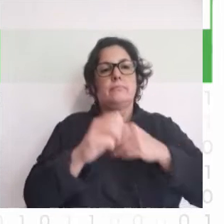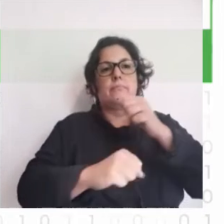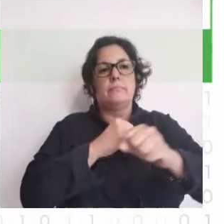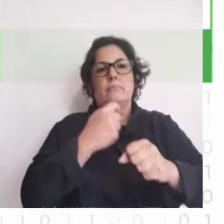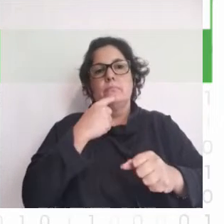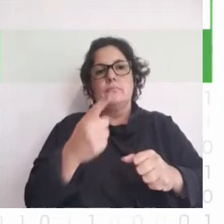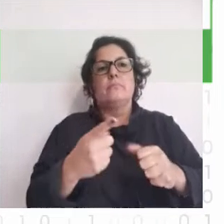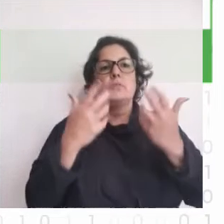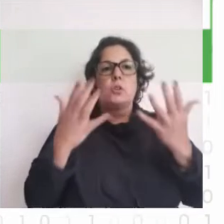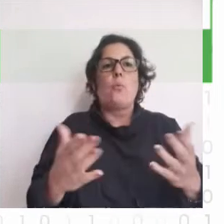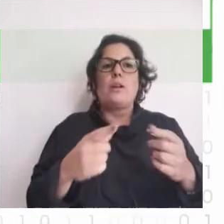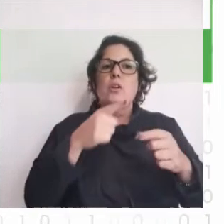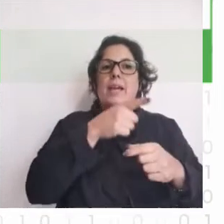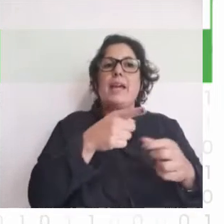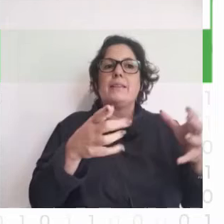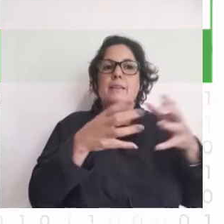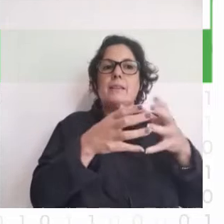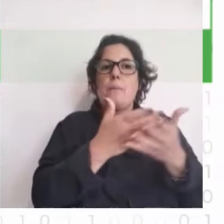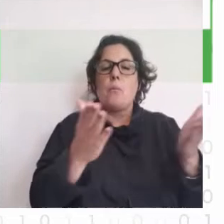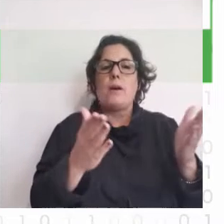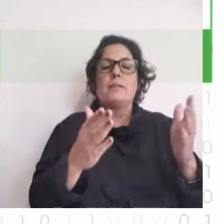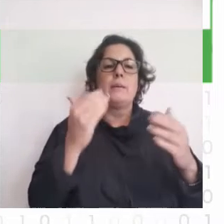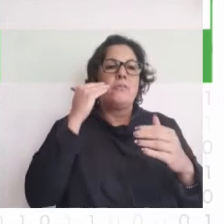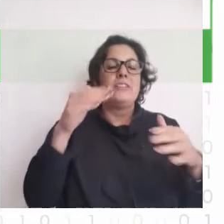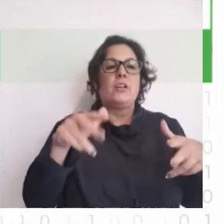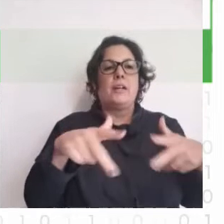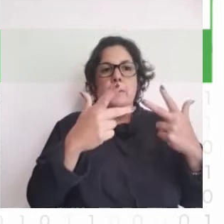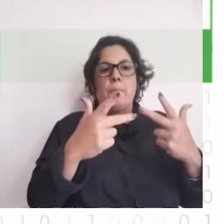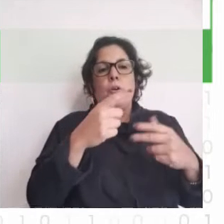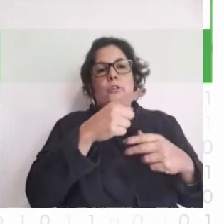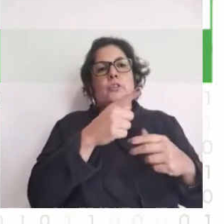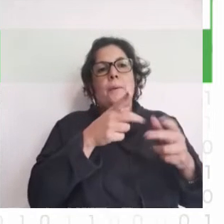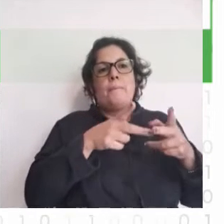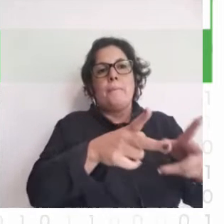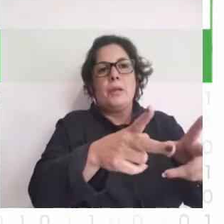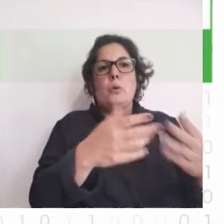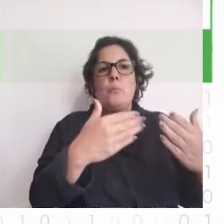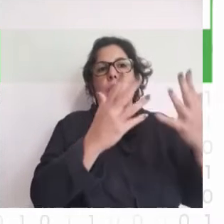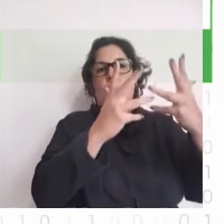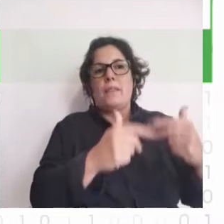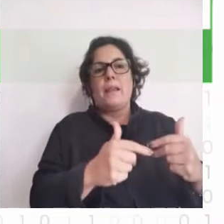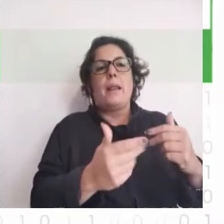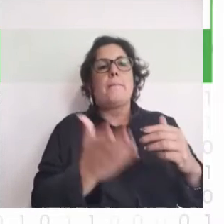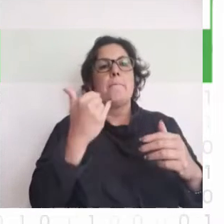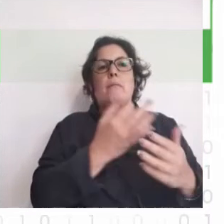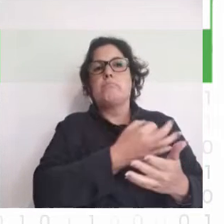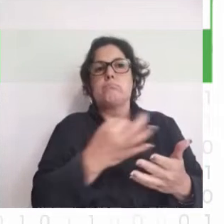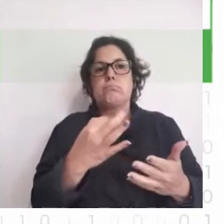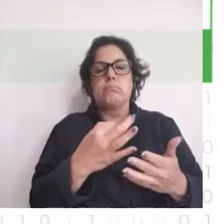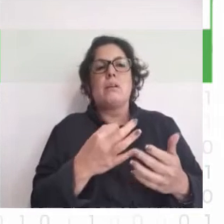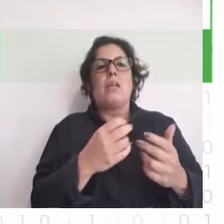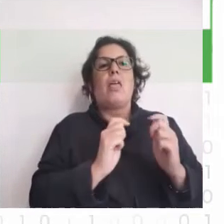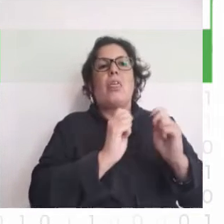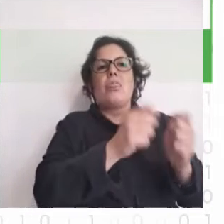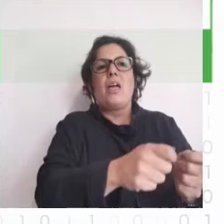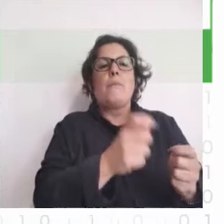bueno, este conjunto, esta muestra de profesores remotos que por esta metodología los podemos ordenar como más efectivos, se los asignamos